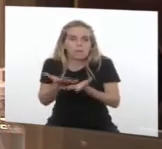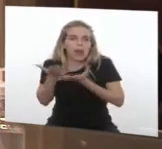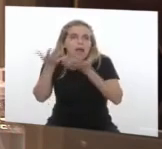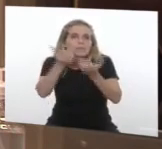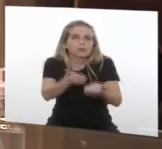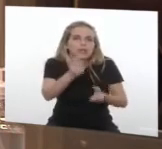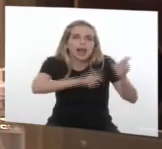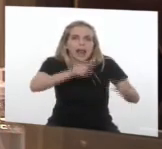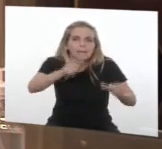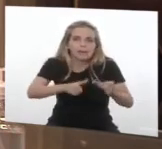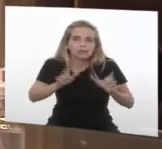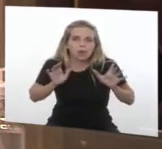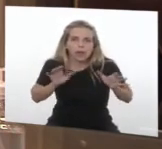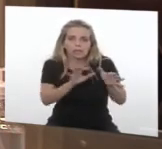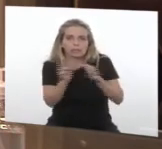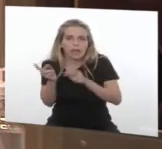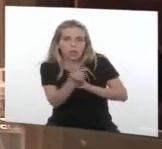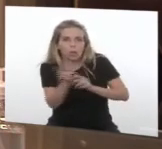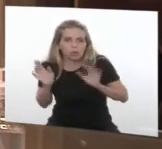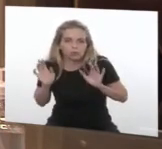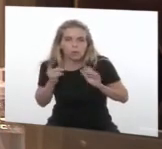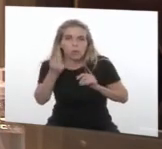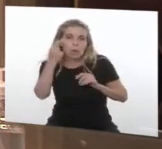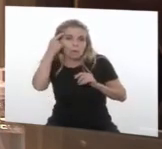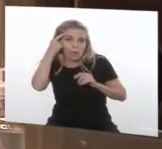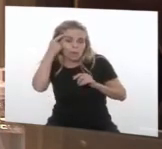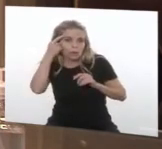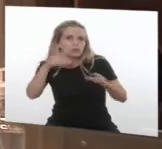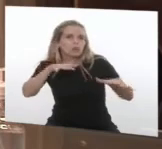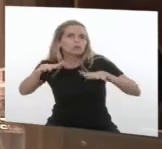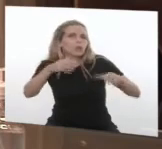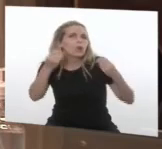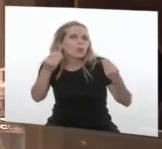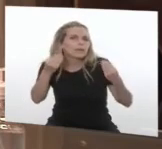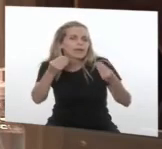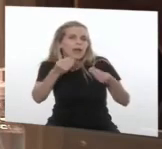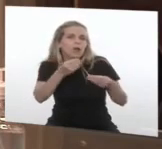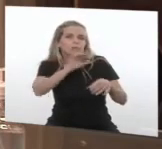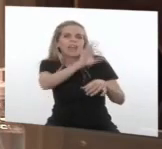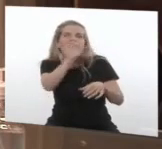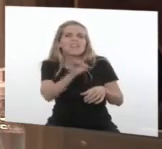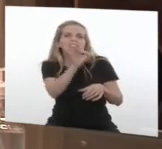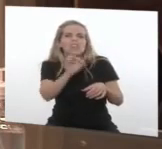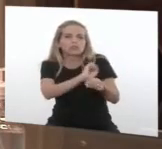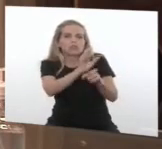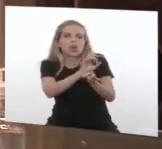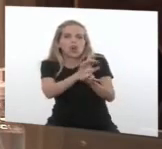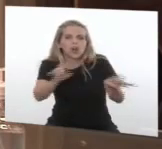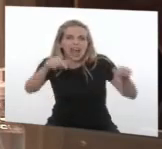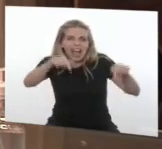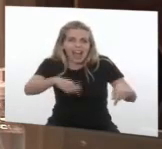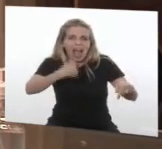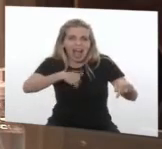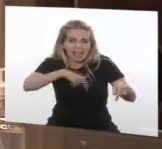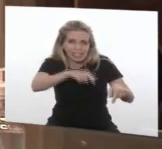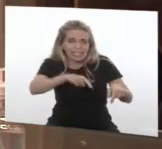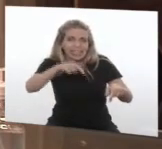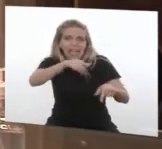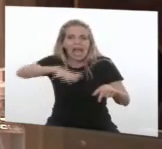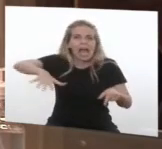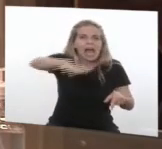barbijo. Para nada. Sube un ascensor con otra persona sin barbijo. Lo único que tiene